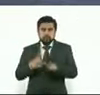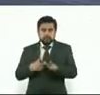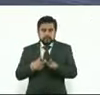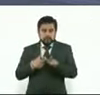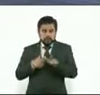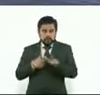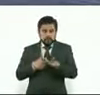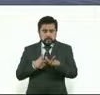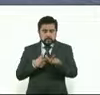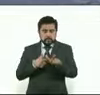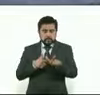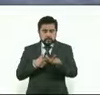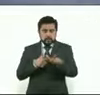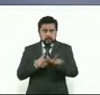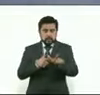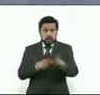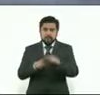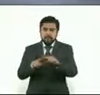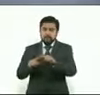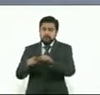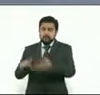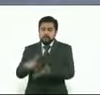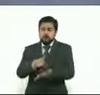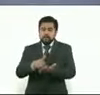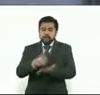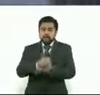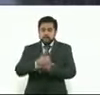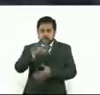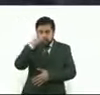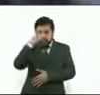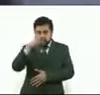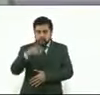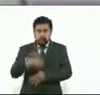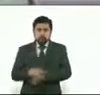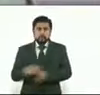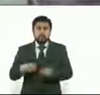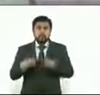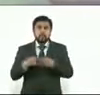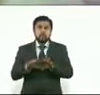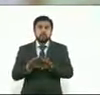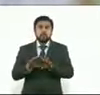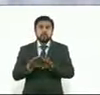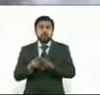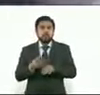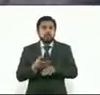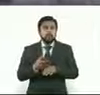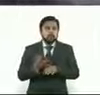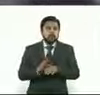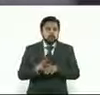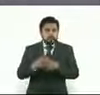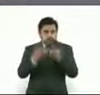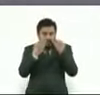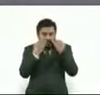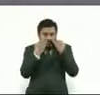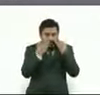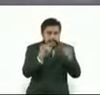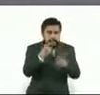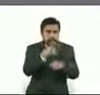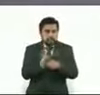en diversos sitios de la Ciudad de México y viviendo muy de cerca la enorme fiesta que